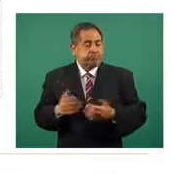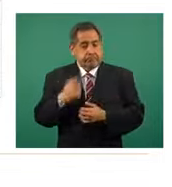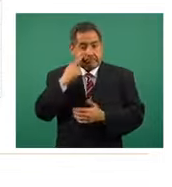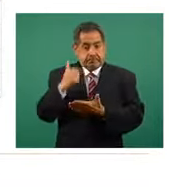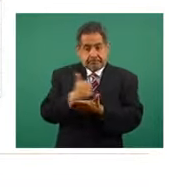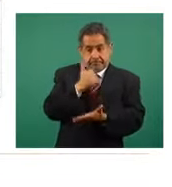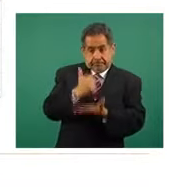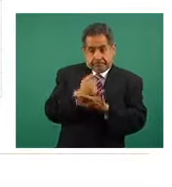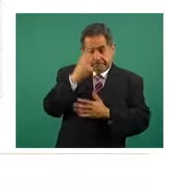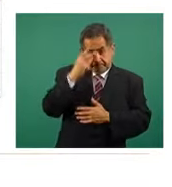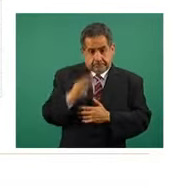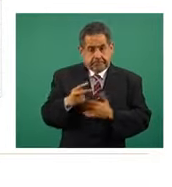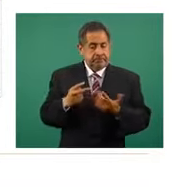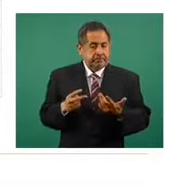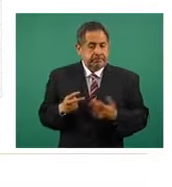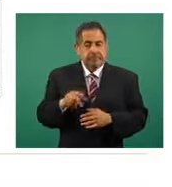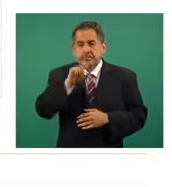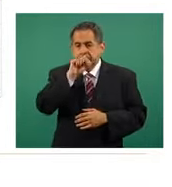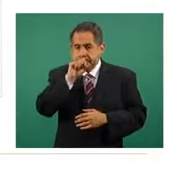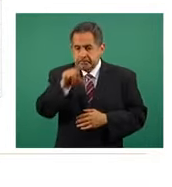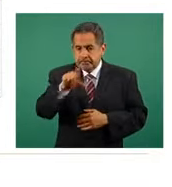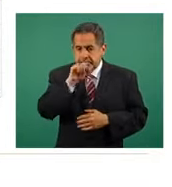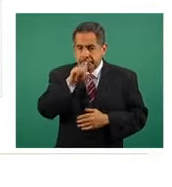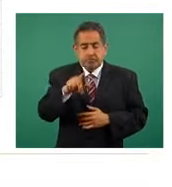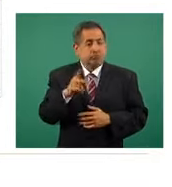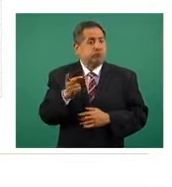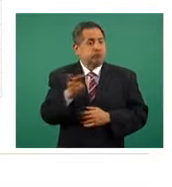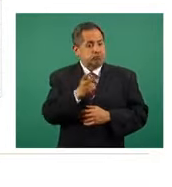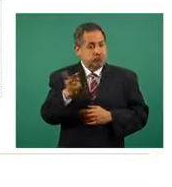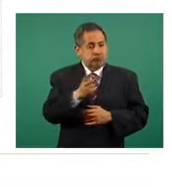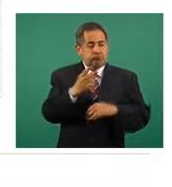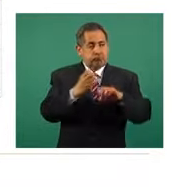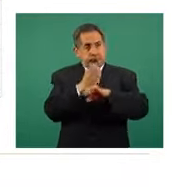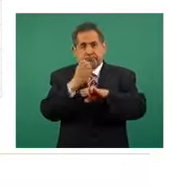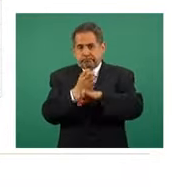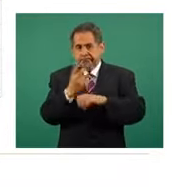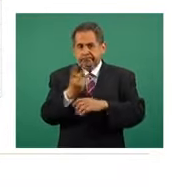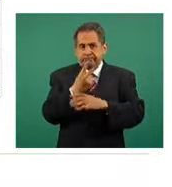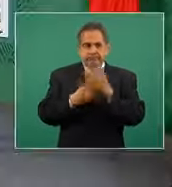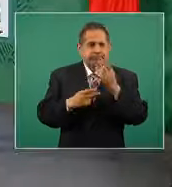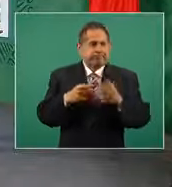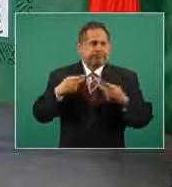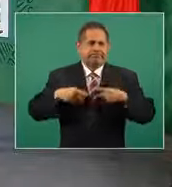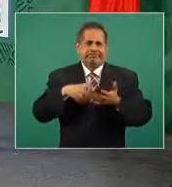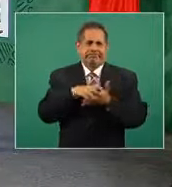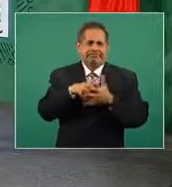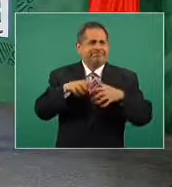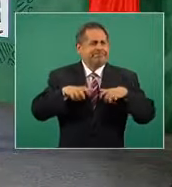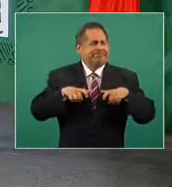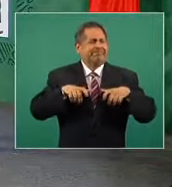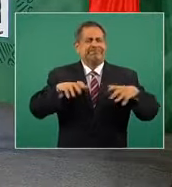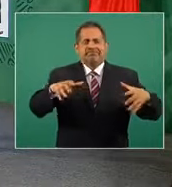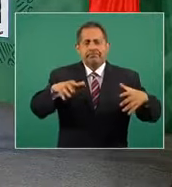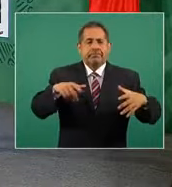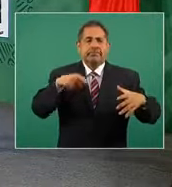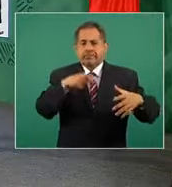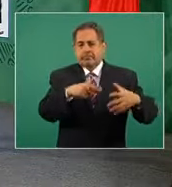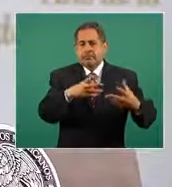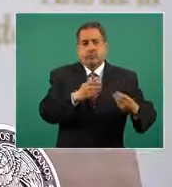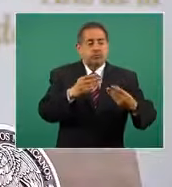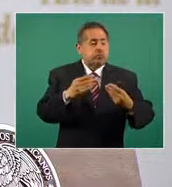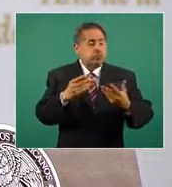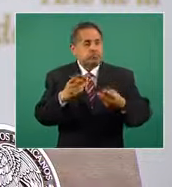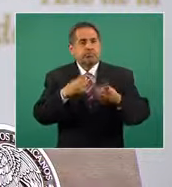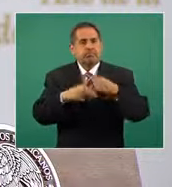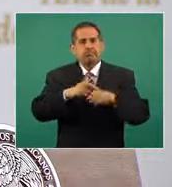de México, Jalisco, son las entidades federativas que por su tamaño poblacional contribuyen mayormente a la